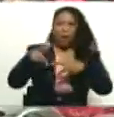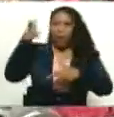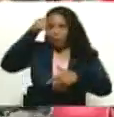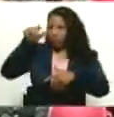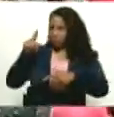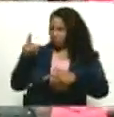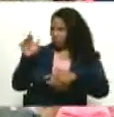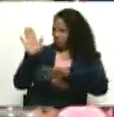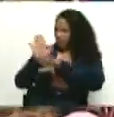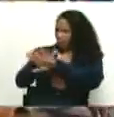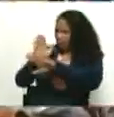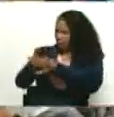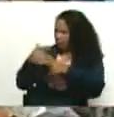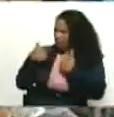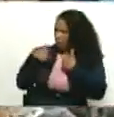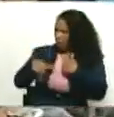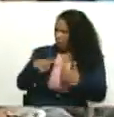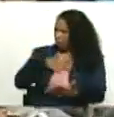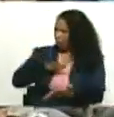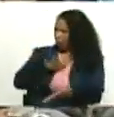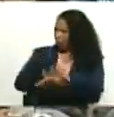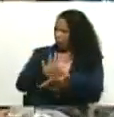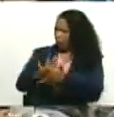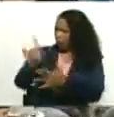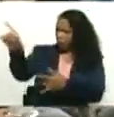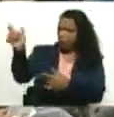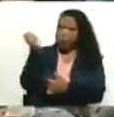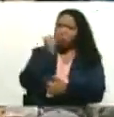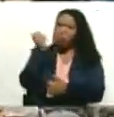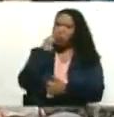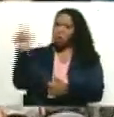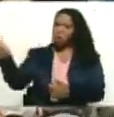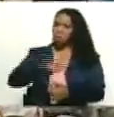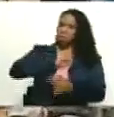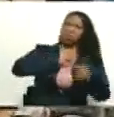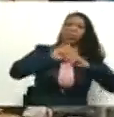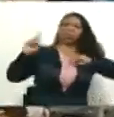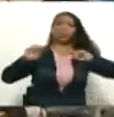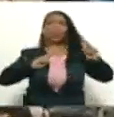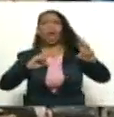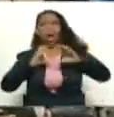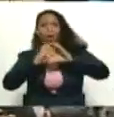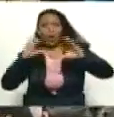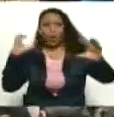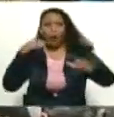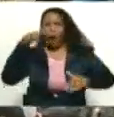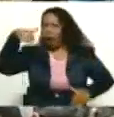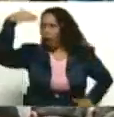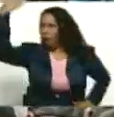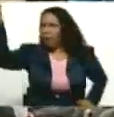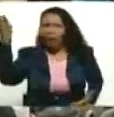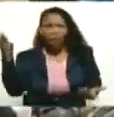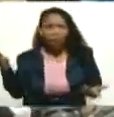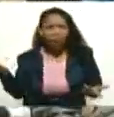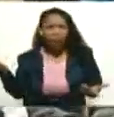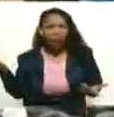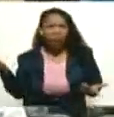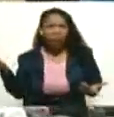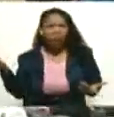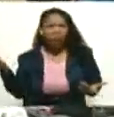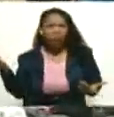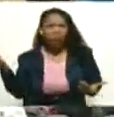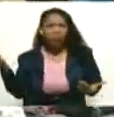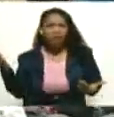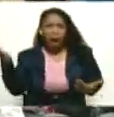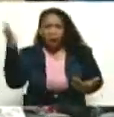dice, epa, ¿qué pasa? Yo estoy aquí tranquilo, para que venga este señor, esta señora con sus autobuses de gente de afuera, a venir a